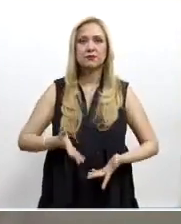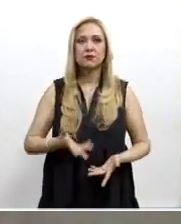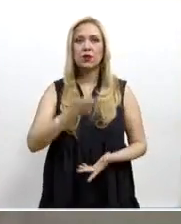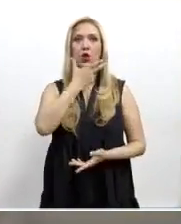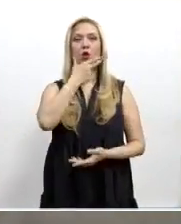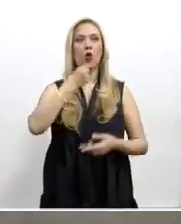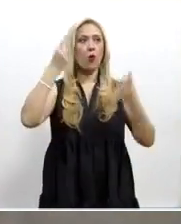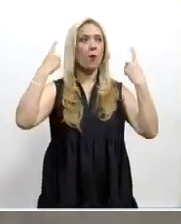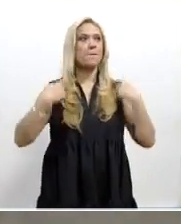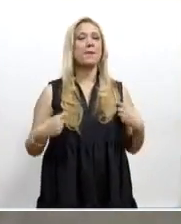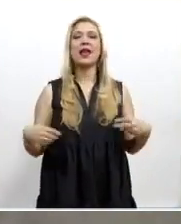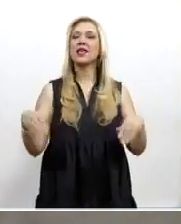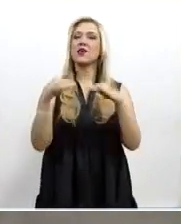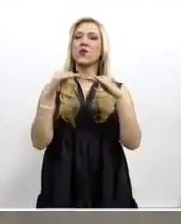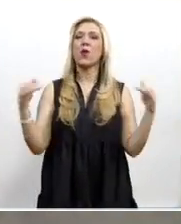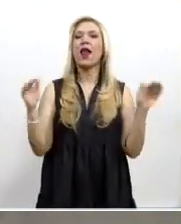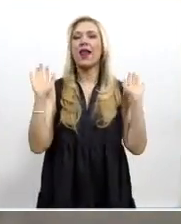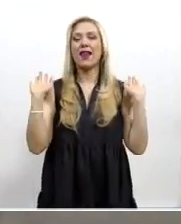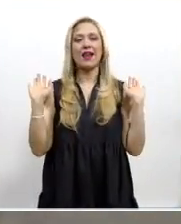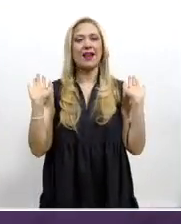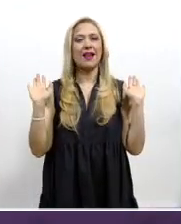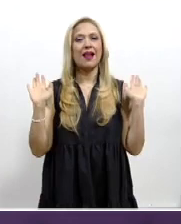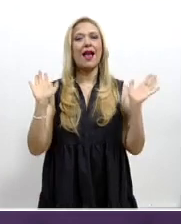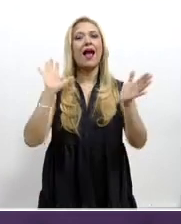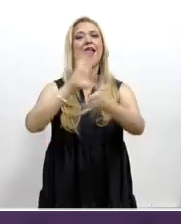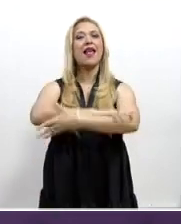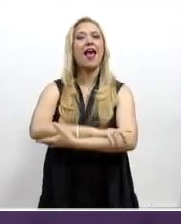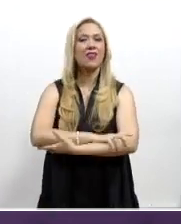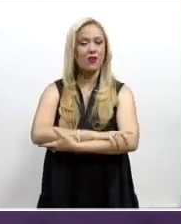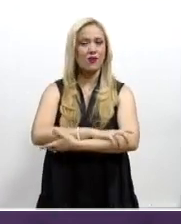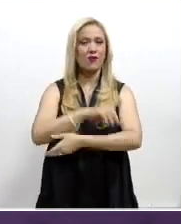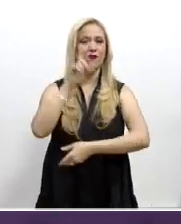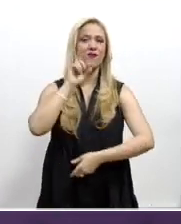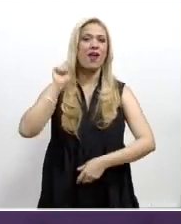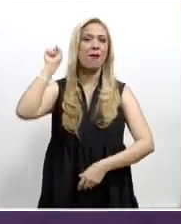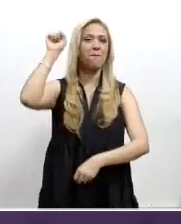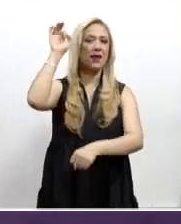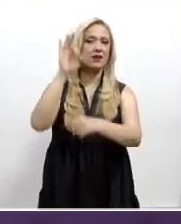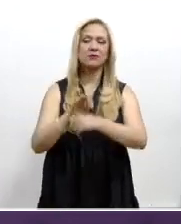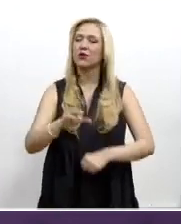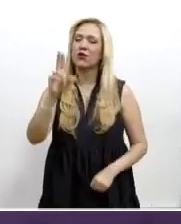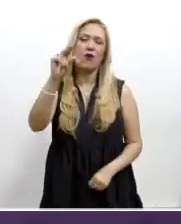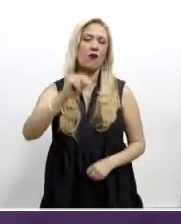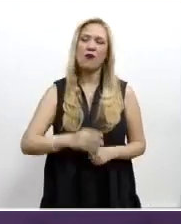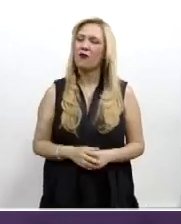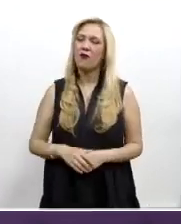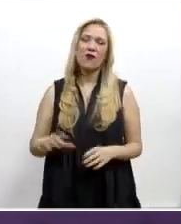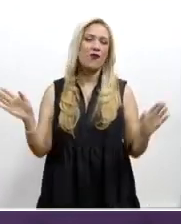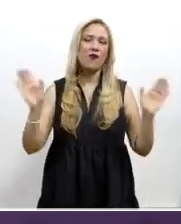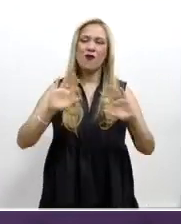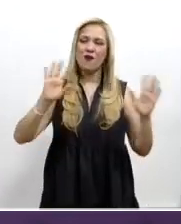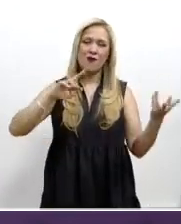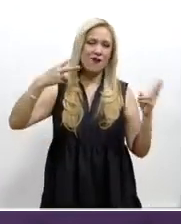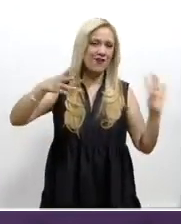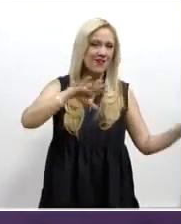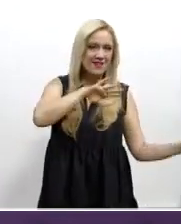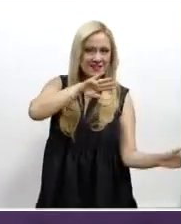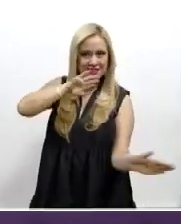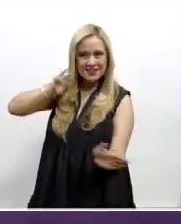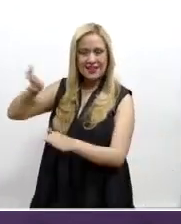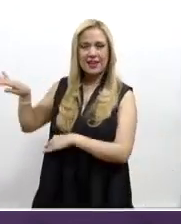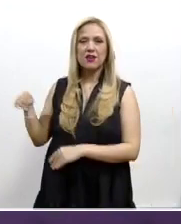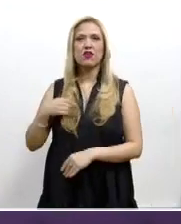hombre, digamos, igualitario, ¿no? Un hombre aliado con el feminismo. No es eso, no se trata de comportarnos de una